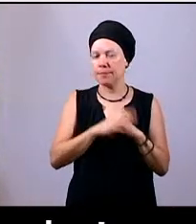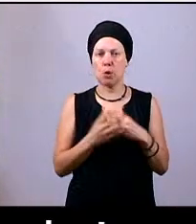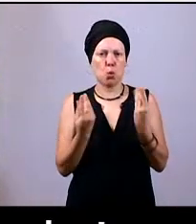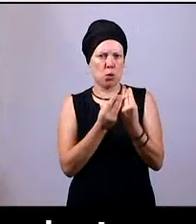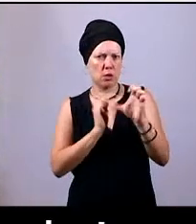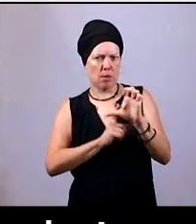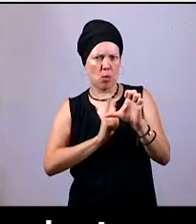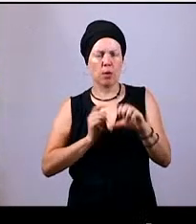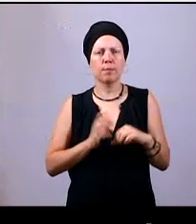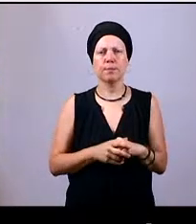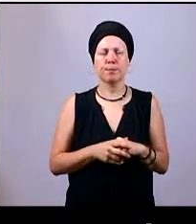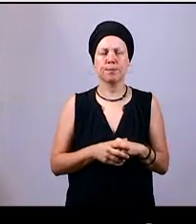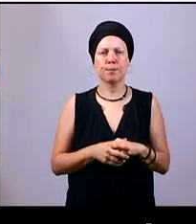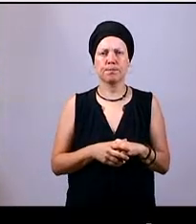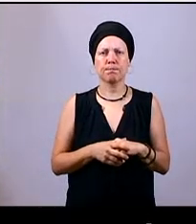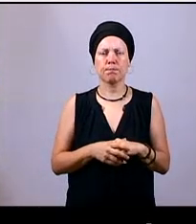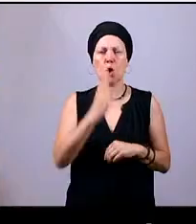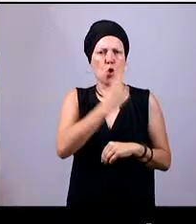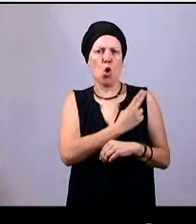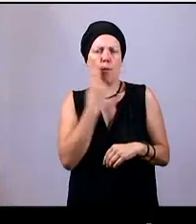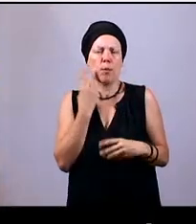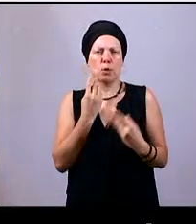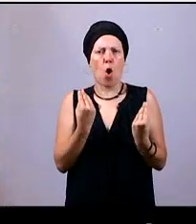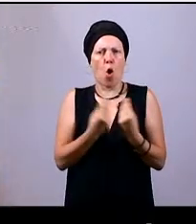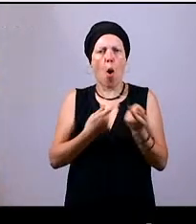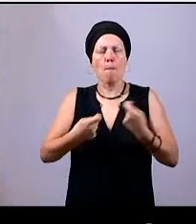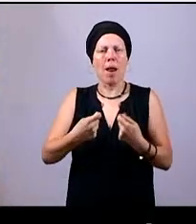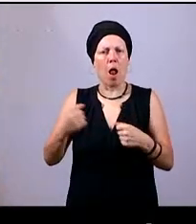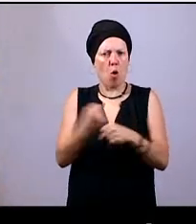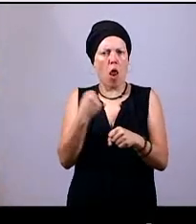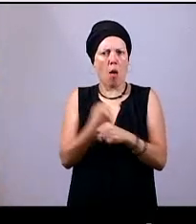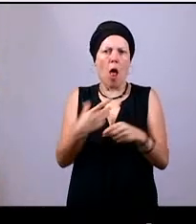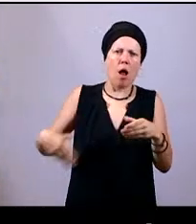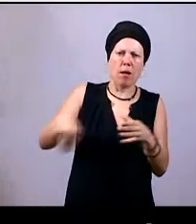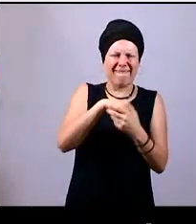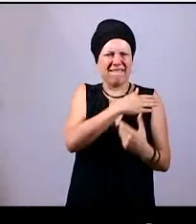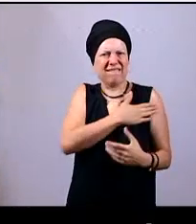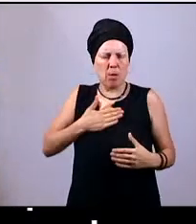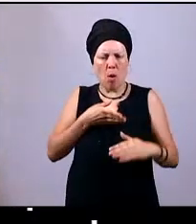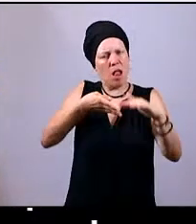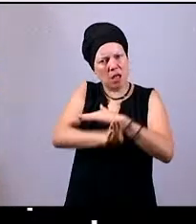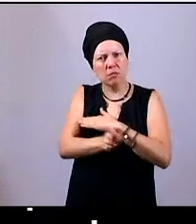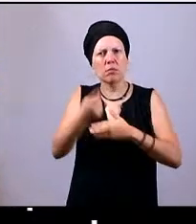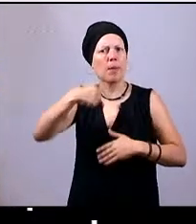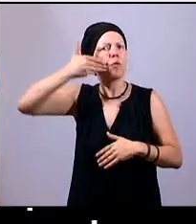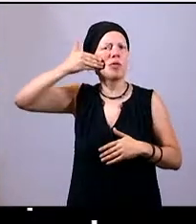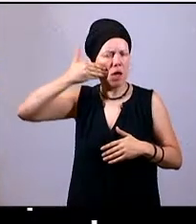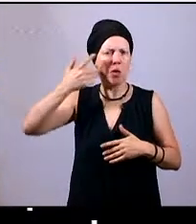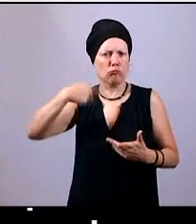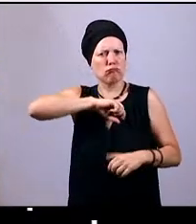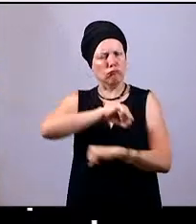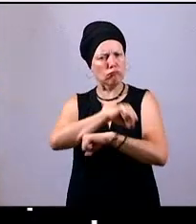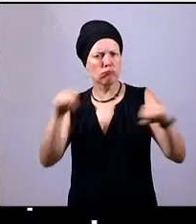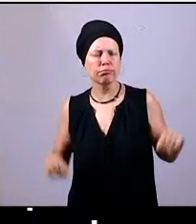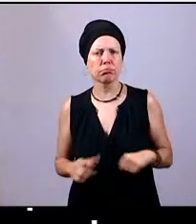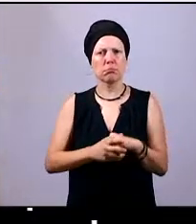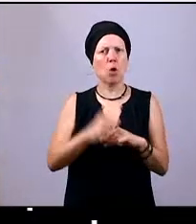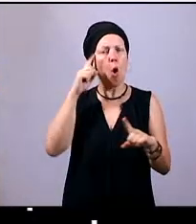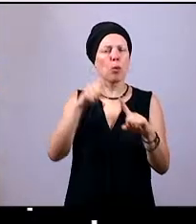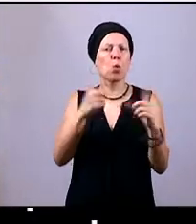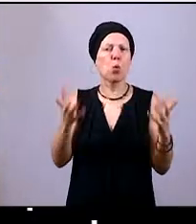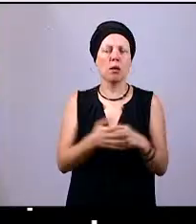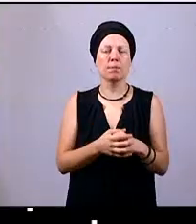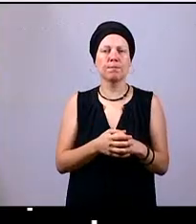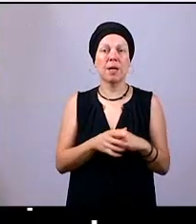de Extremadura reafirma su compromiso con un mercado laboral inclusivo, accesible y digno. El fin es garantizar